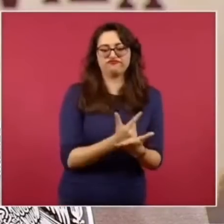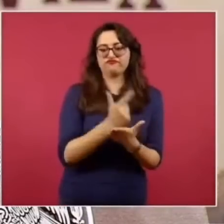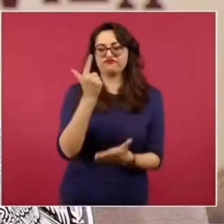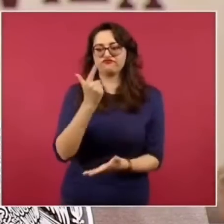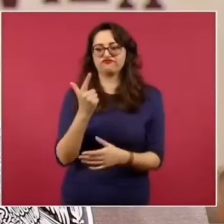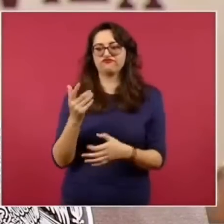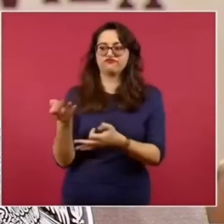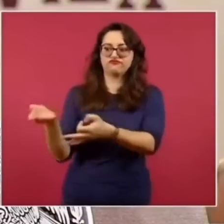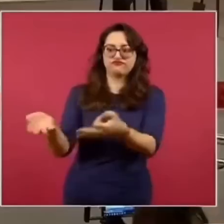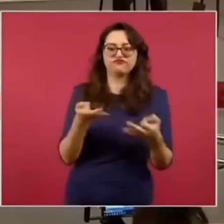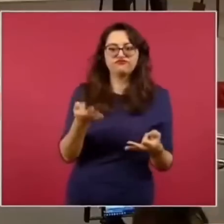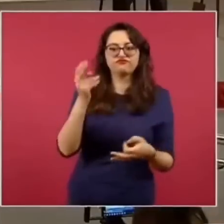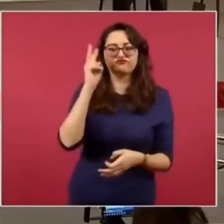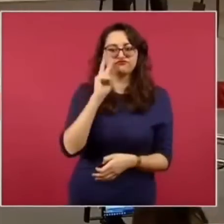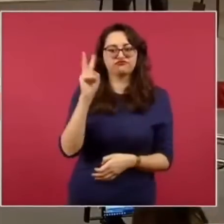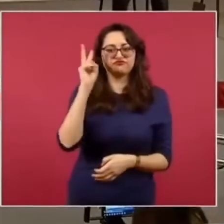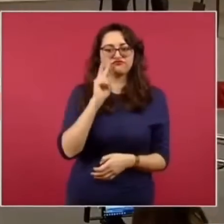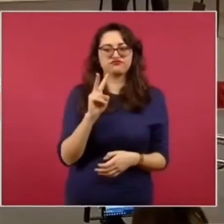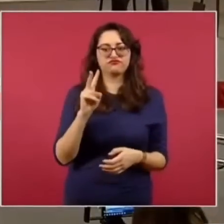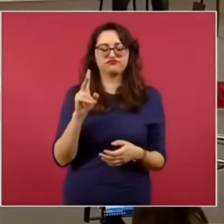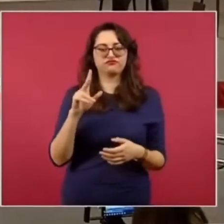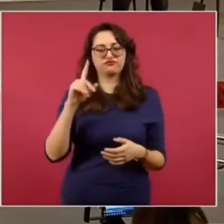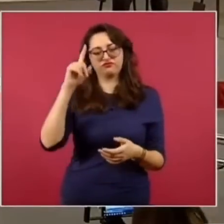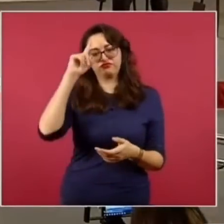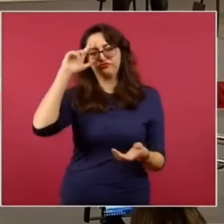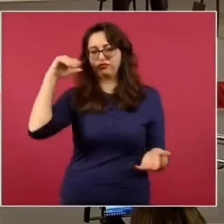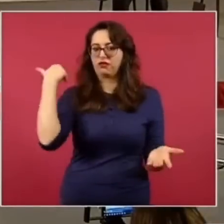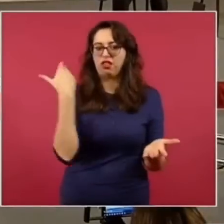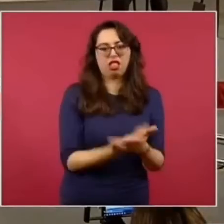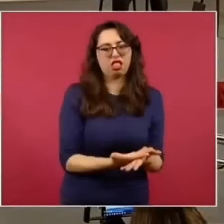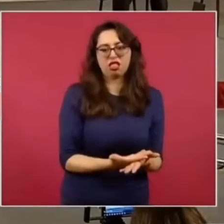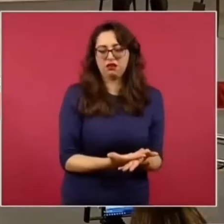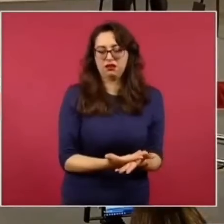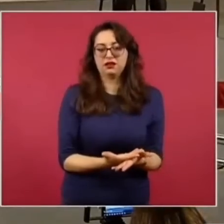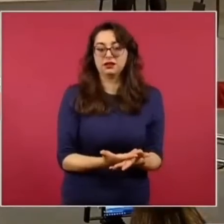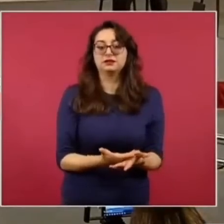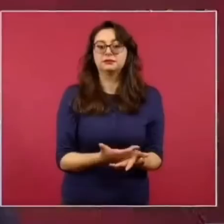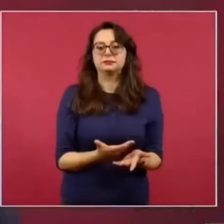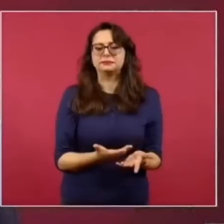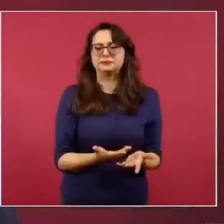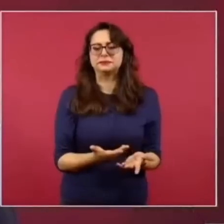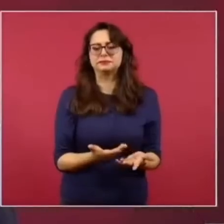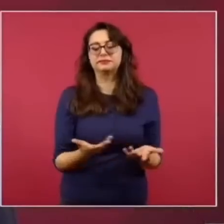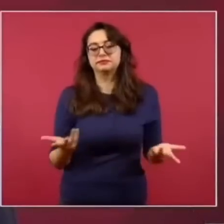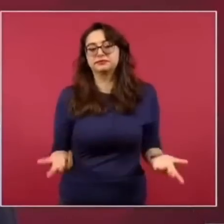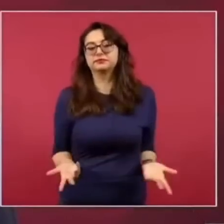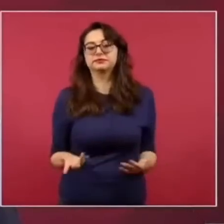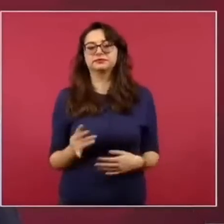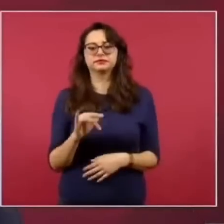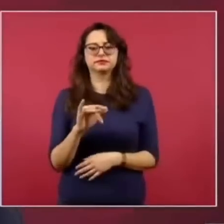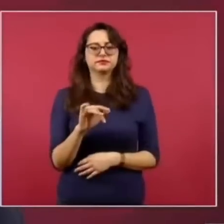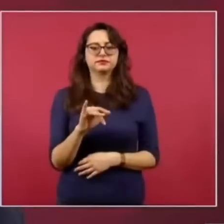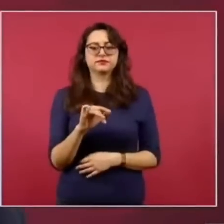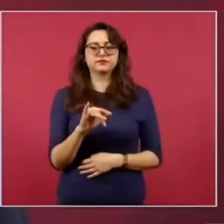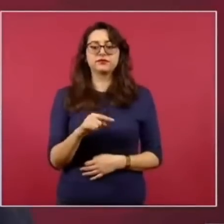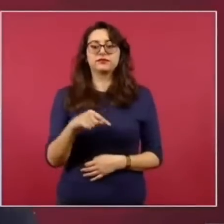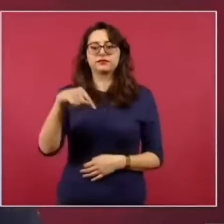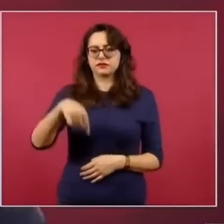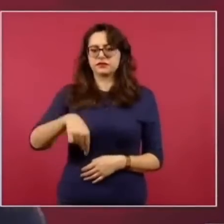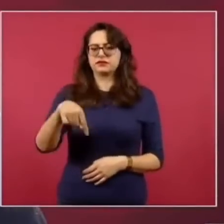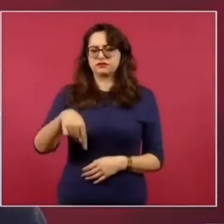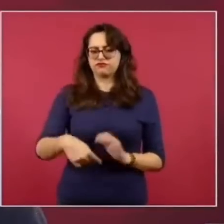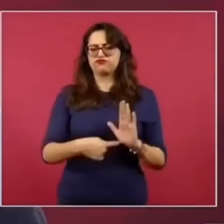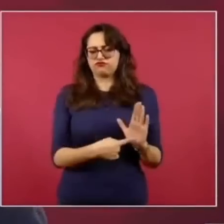adicción, como de trastornos de la conducta social. Y que la mayoría de las que vamos a estar hablando en este